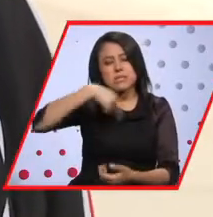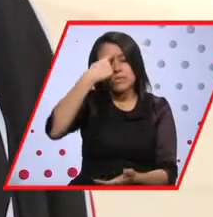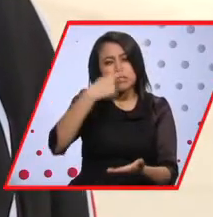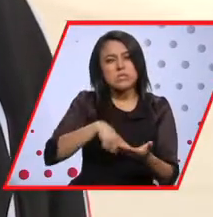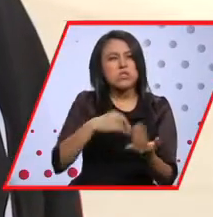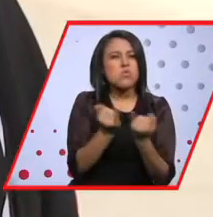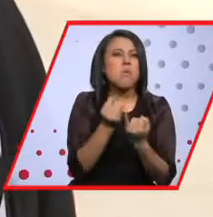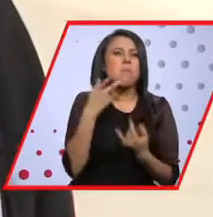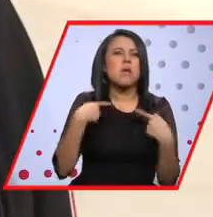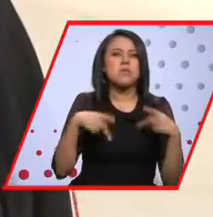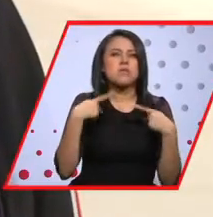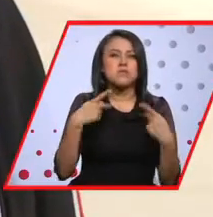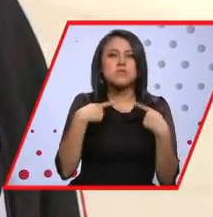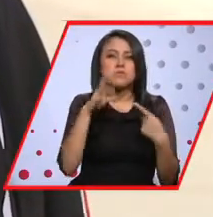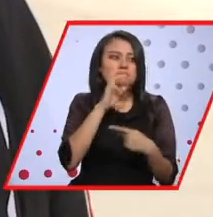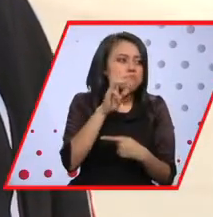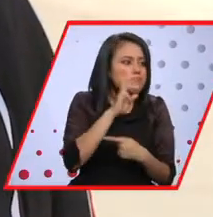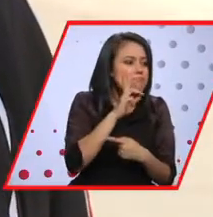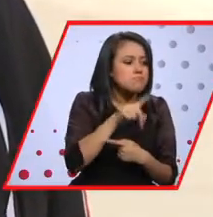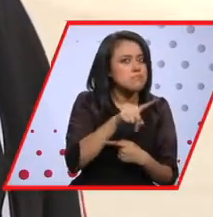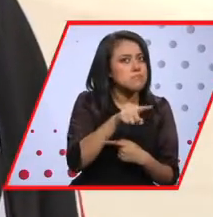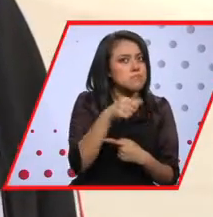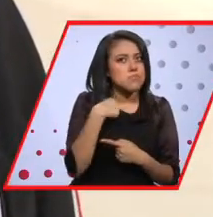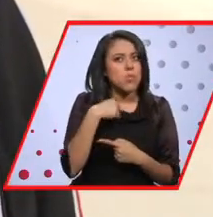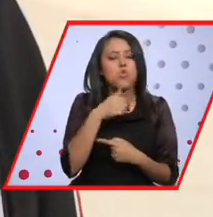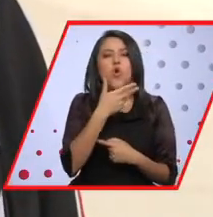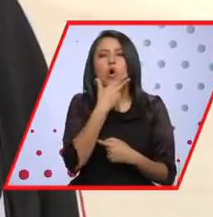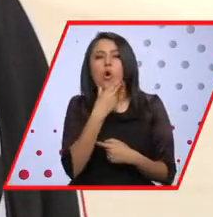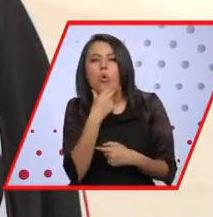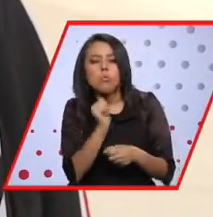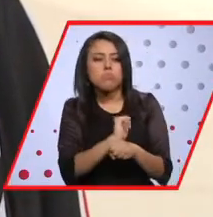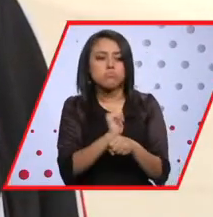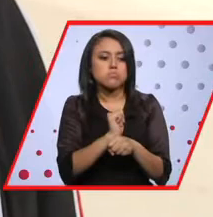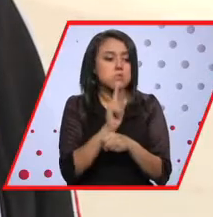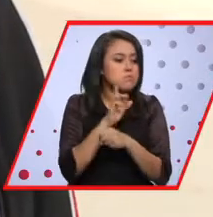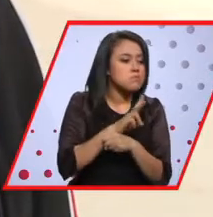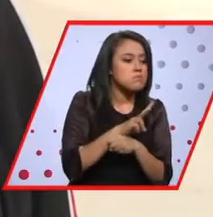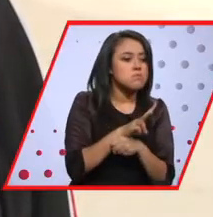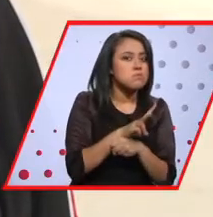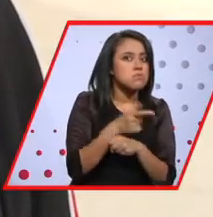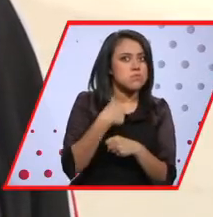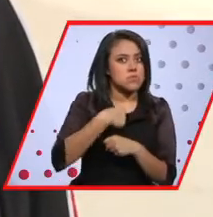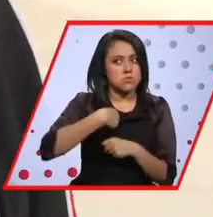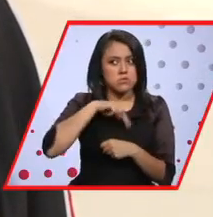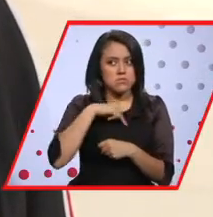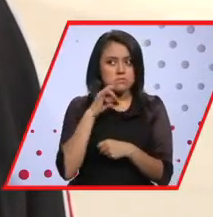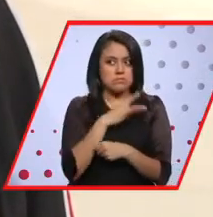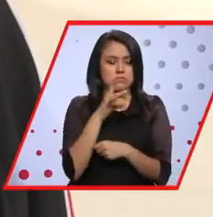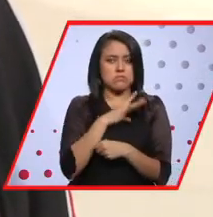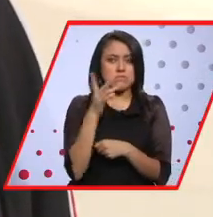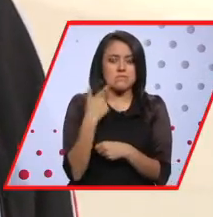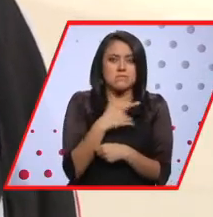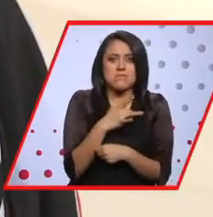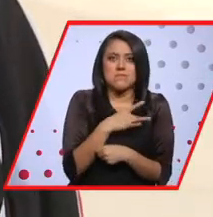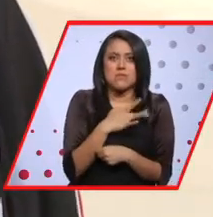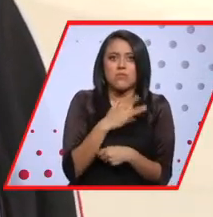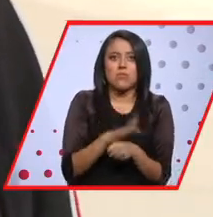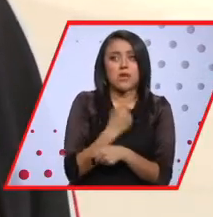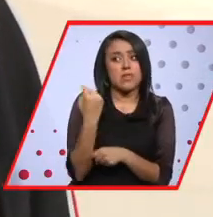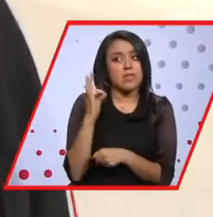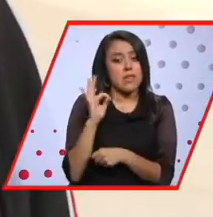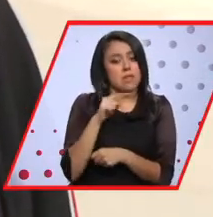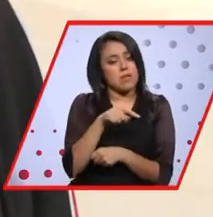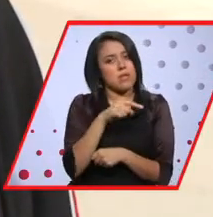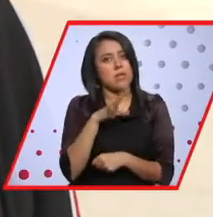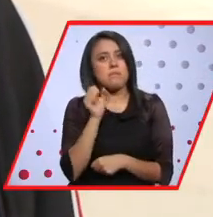cualquier persona, cualquier auto que llegue extraño, ya desconfiamos porque eso es lo que ha